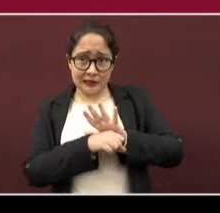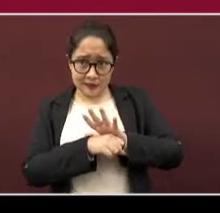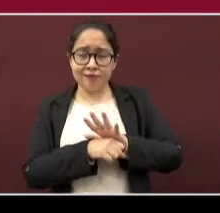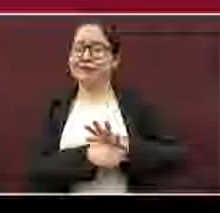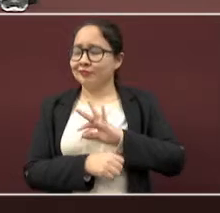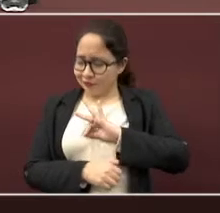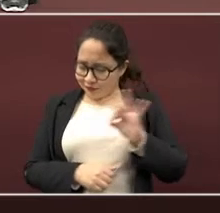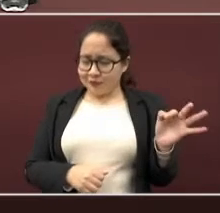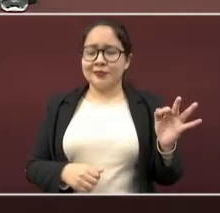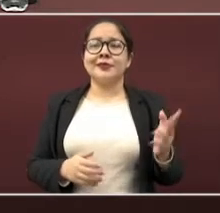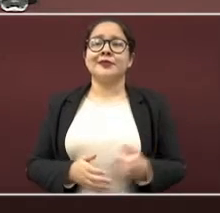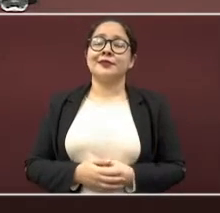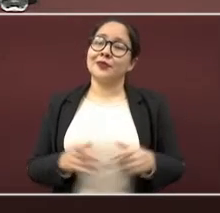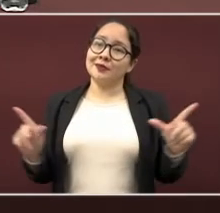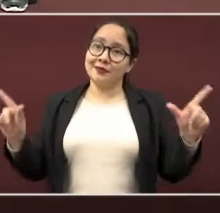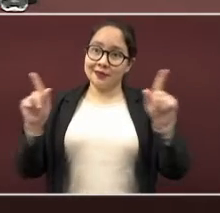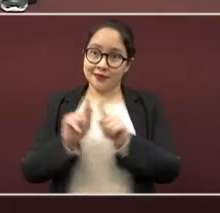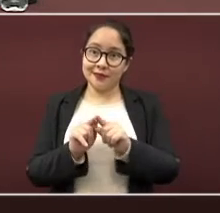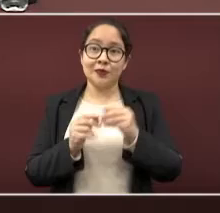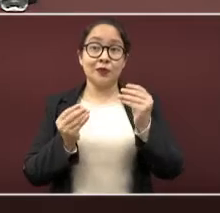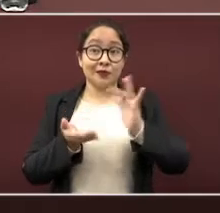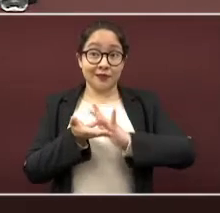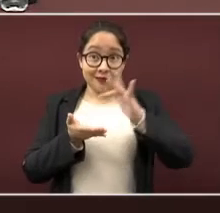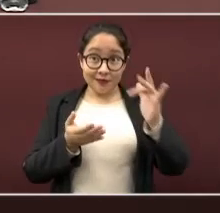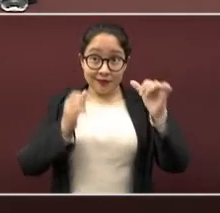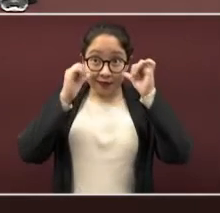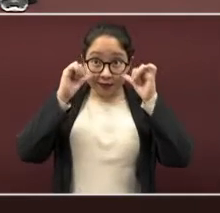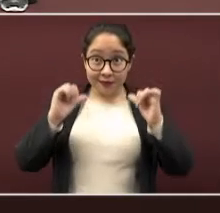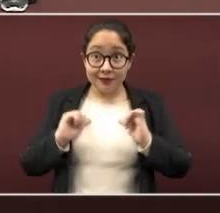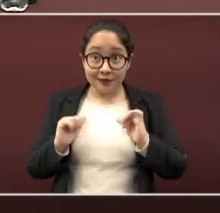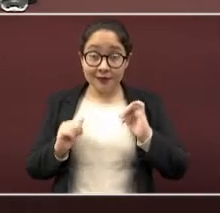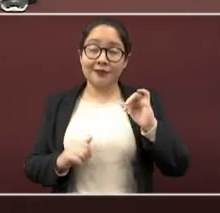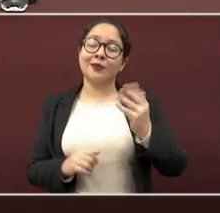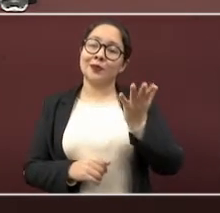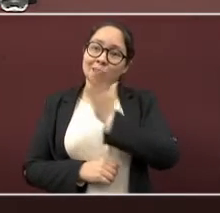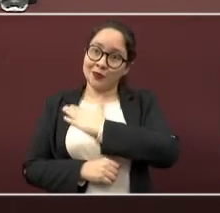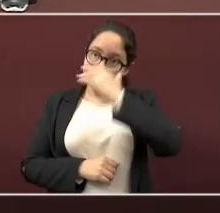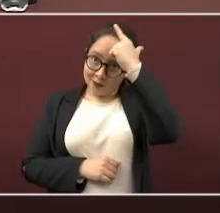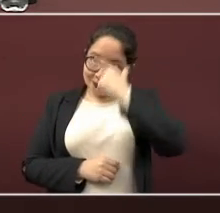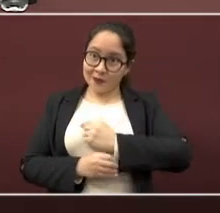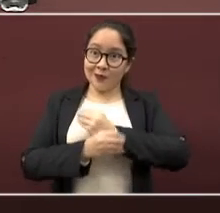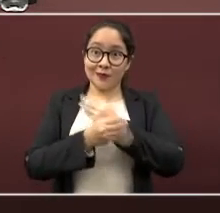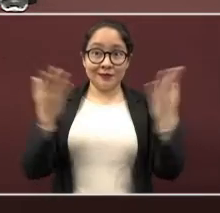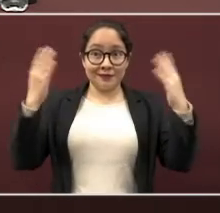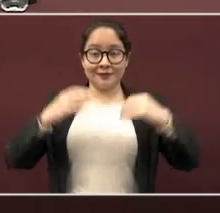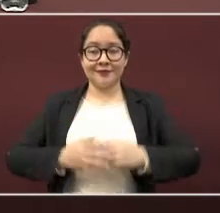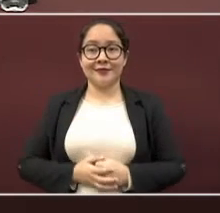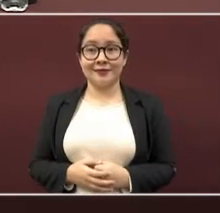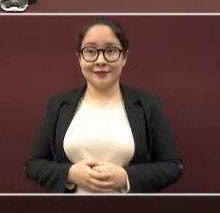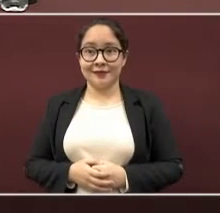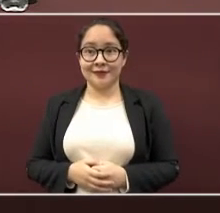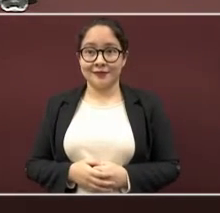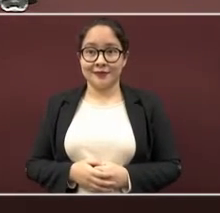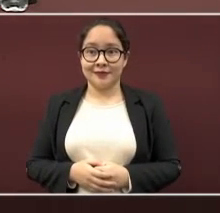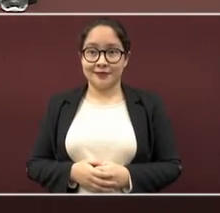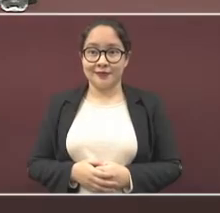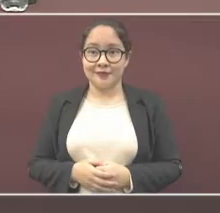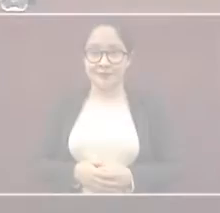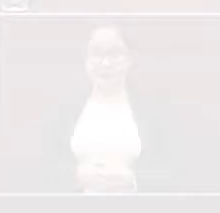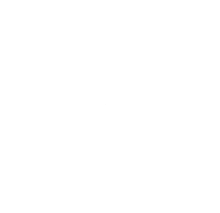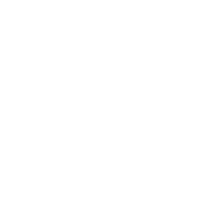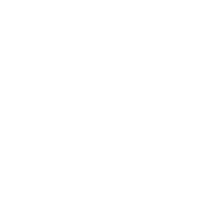coronavirus por hoy es todo muchísimas gracias por su atención y que pasen ustedes muy pero muy buenas noches